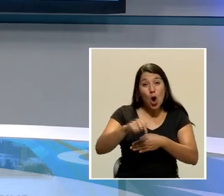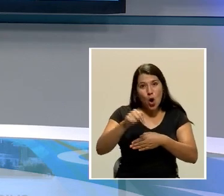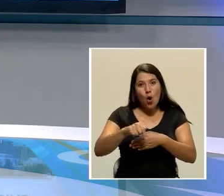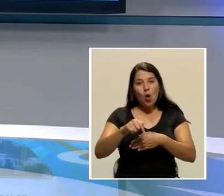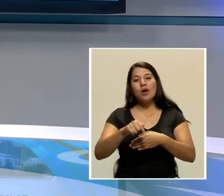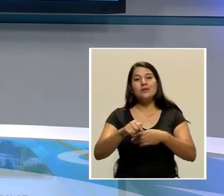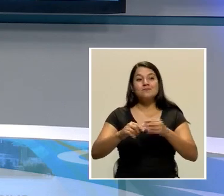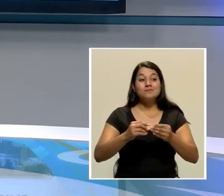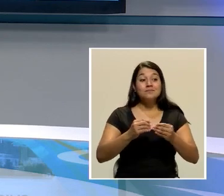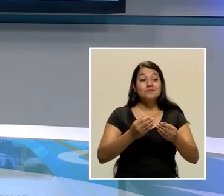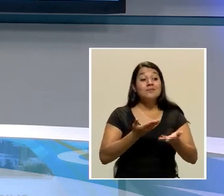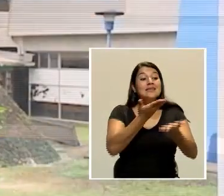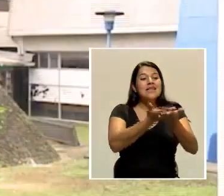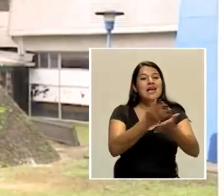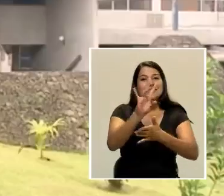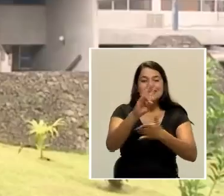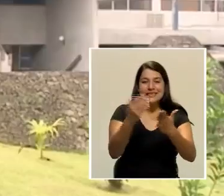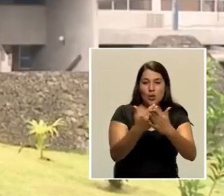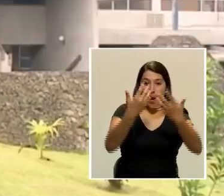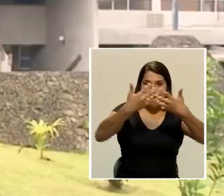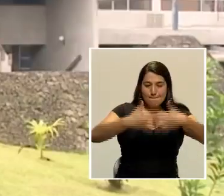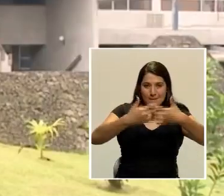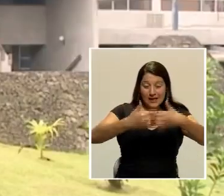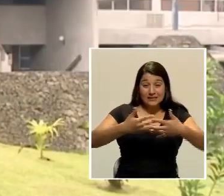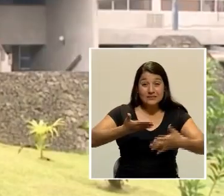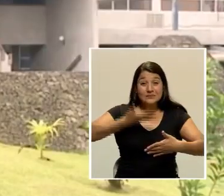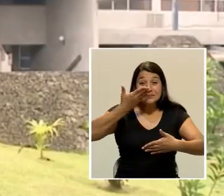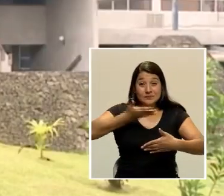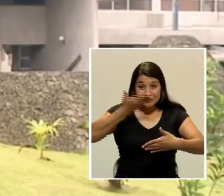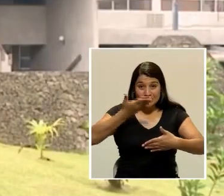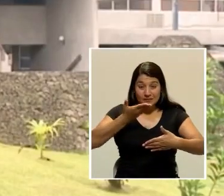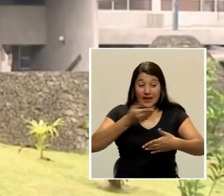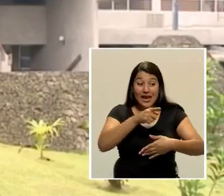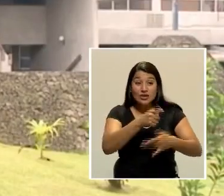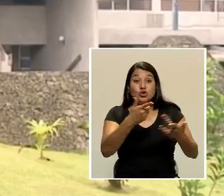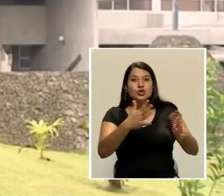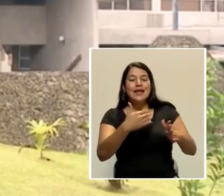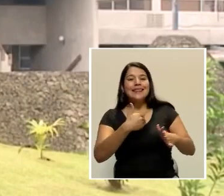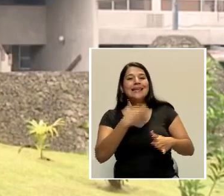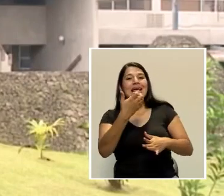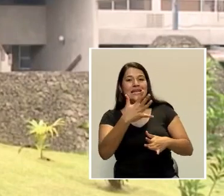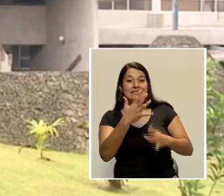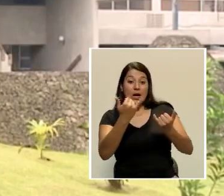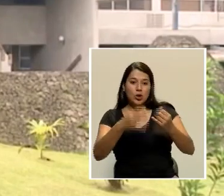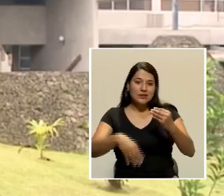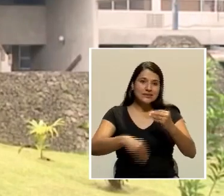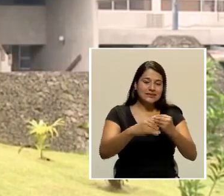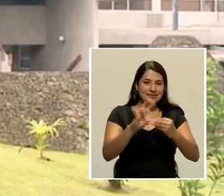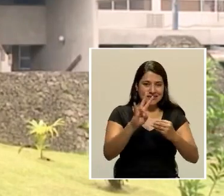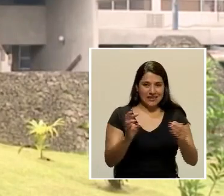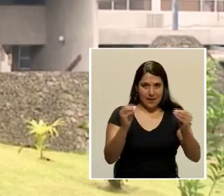otros funcionarios involucrados y a los dos proveedores, David Landegrin y Miren Martínez.